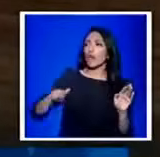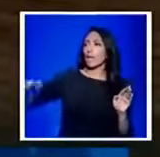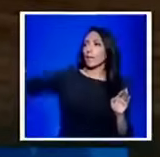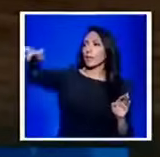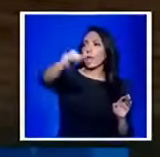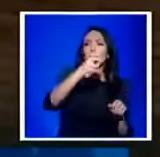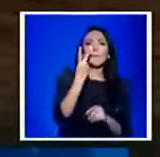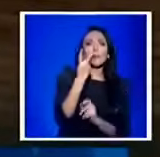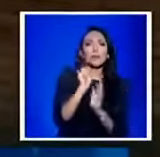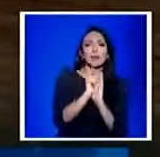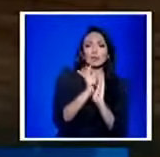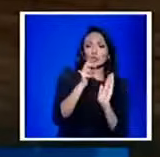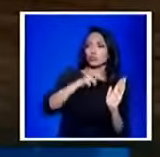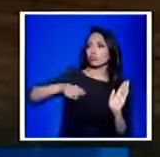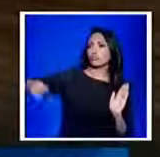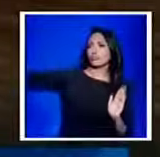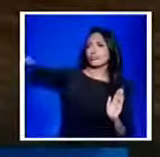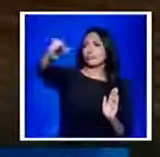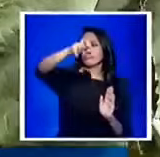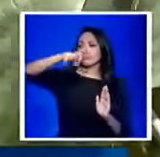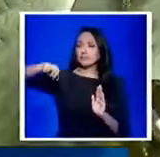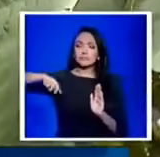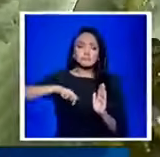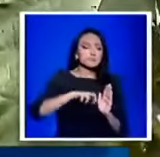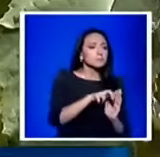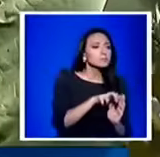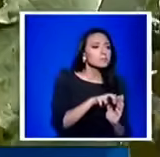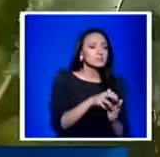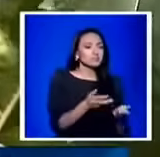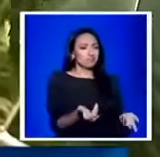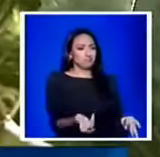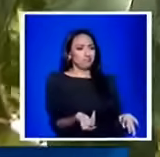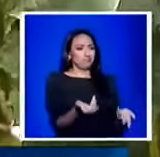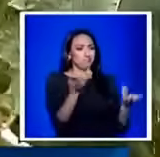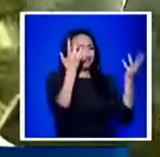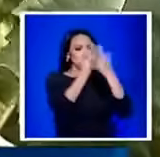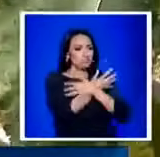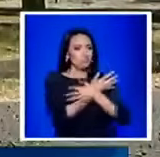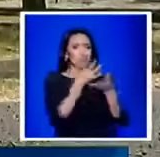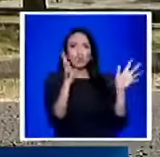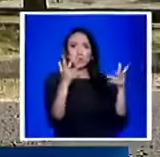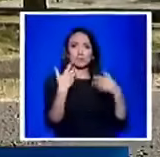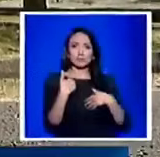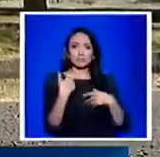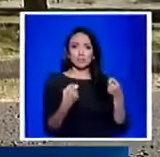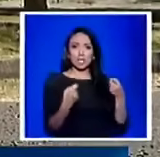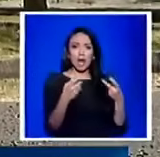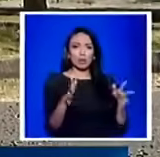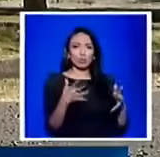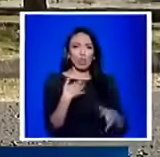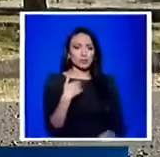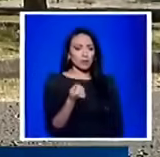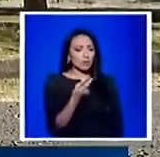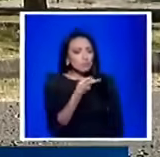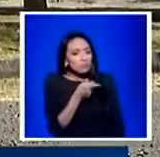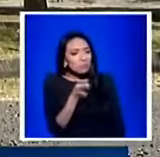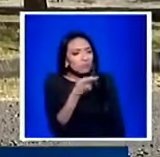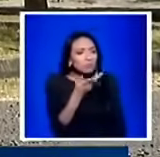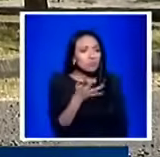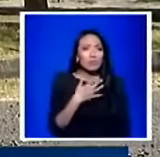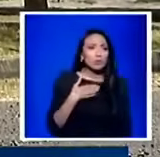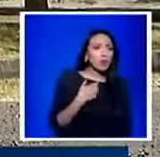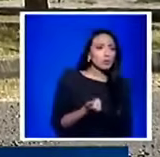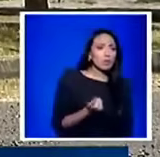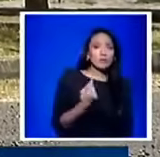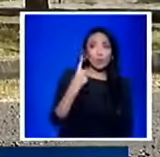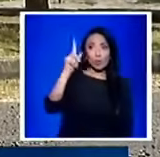20 minutos y cuando regresé me encontré con la confusión de que mi vehículo no estaba ahí. Gracias a que una persona